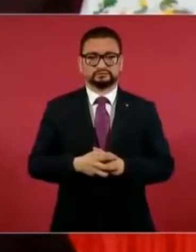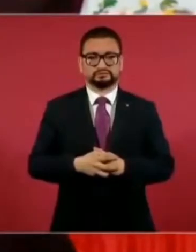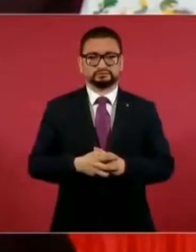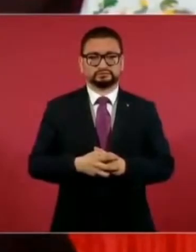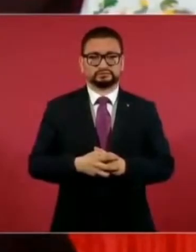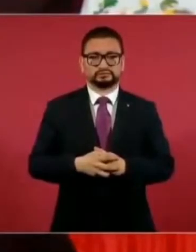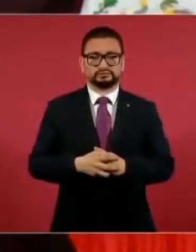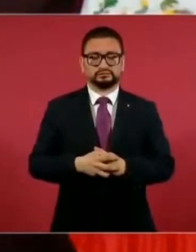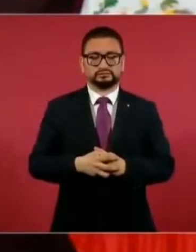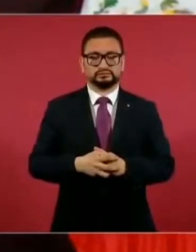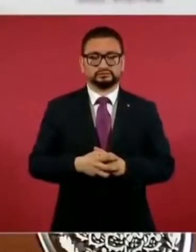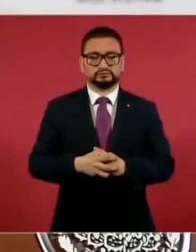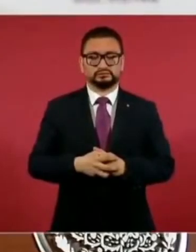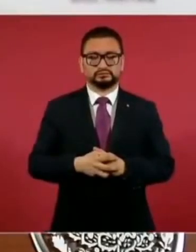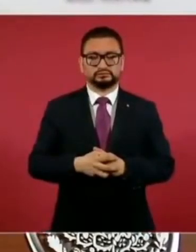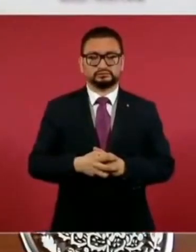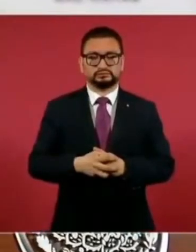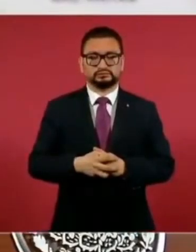cuando